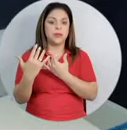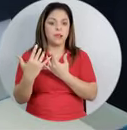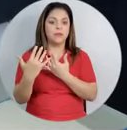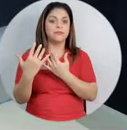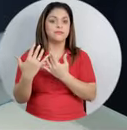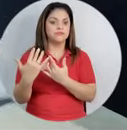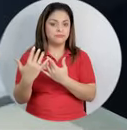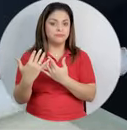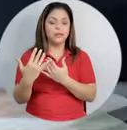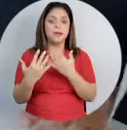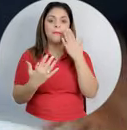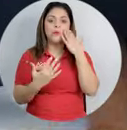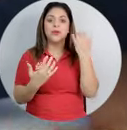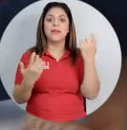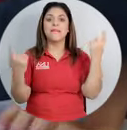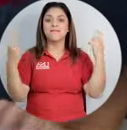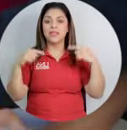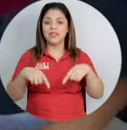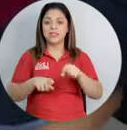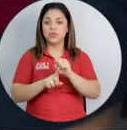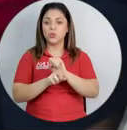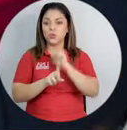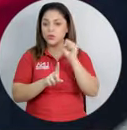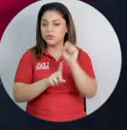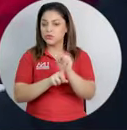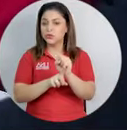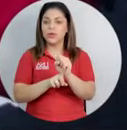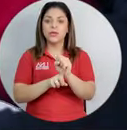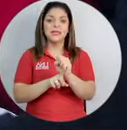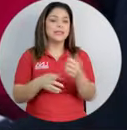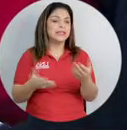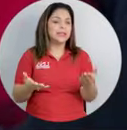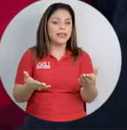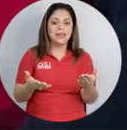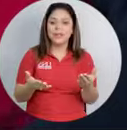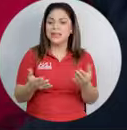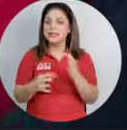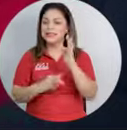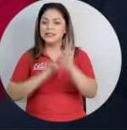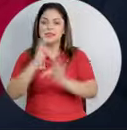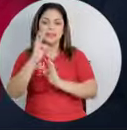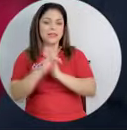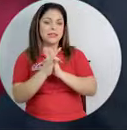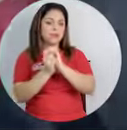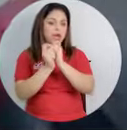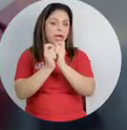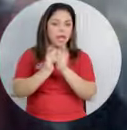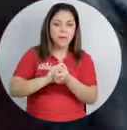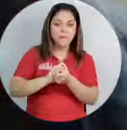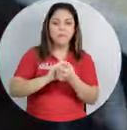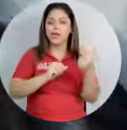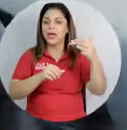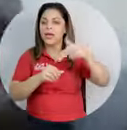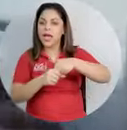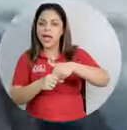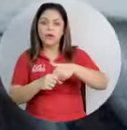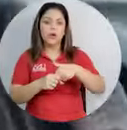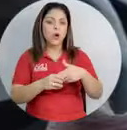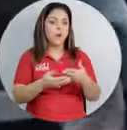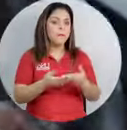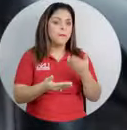de esperarse por toda la situación que se viene, que es todo un encadenamiento del tipo de